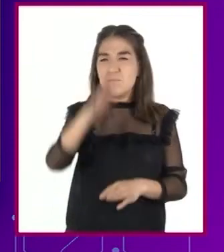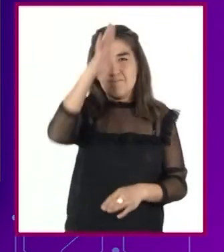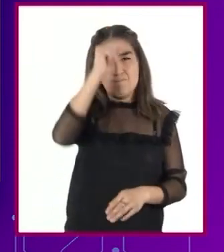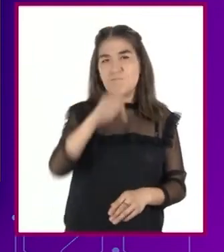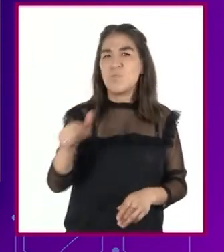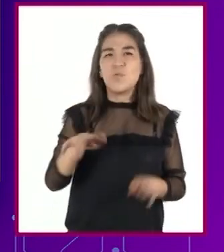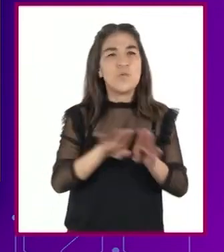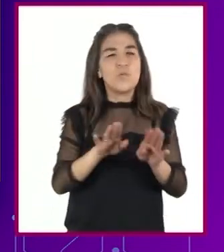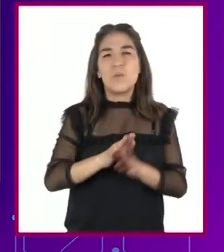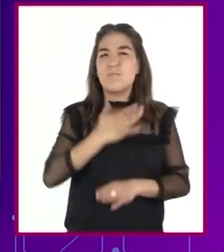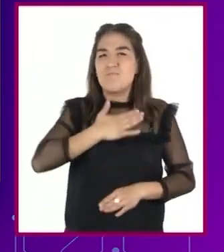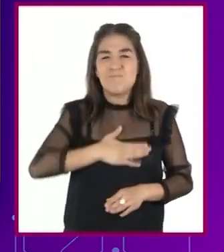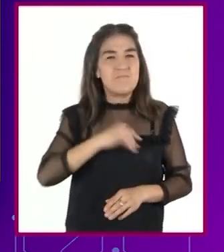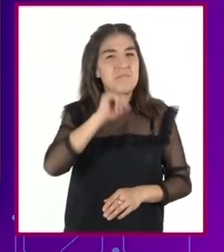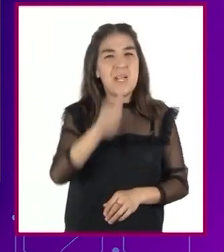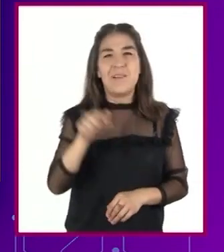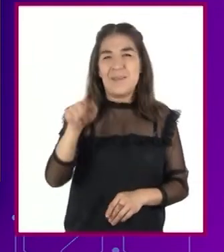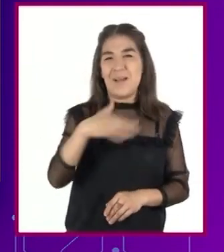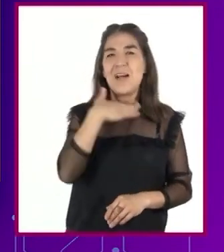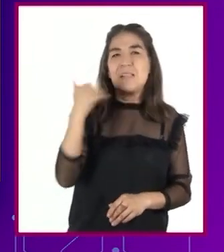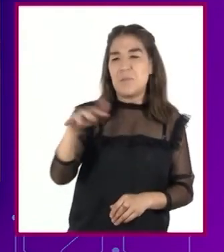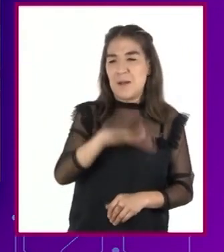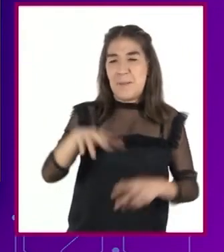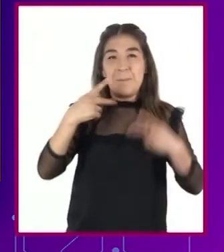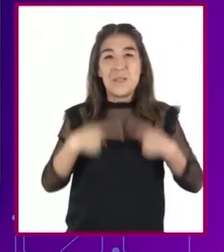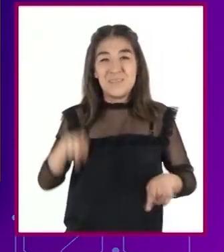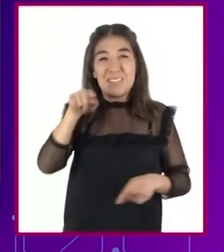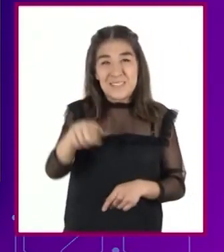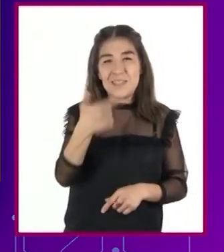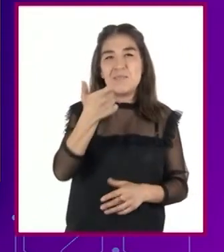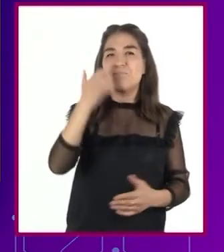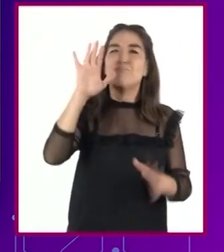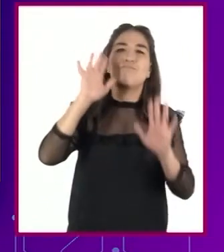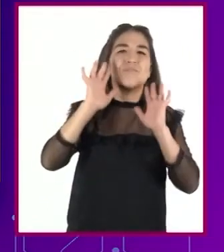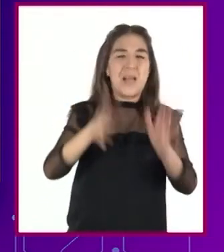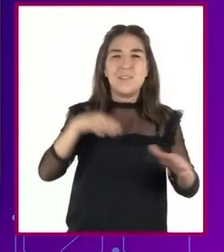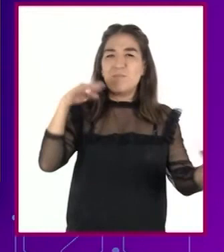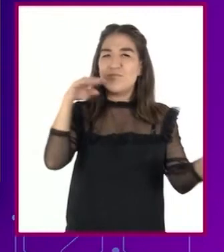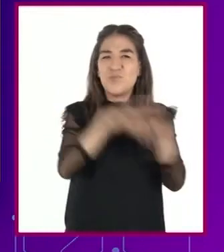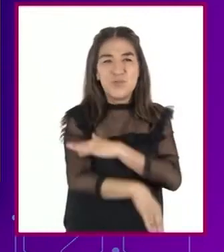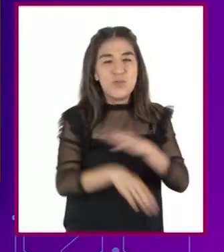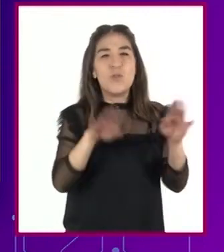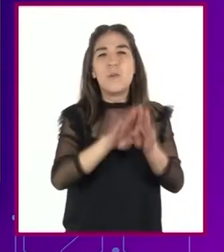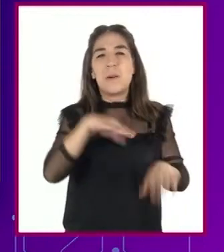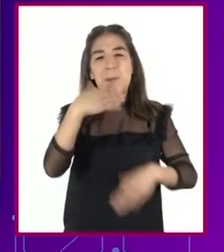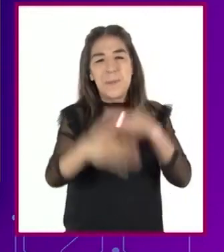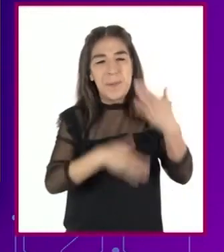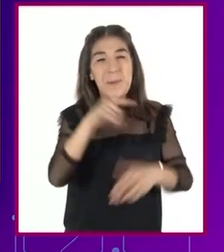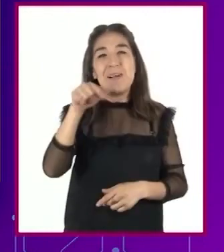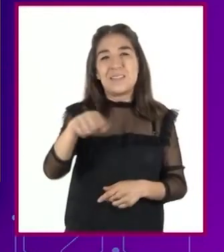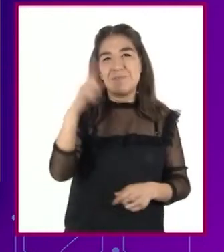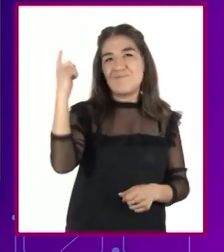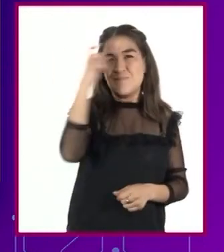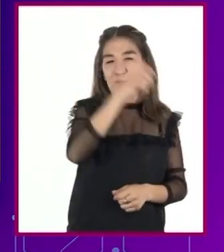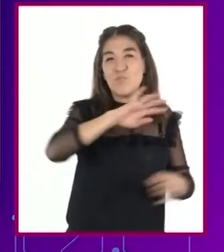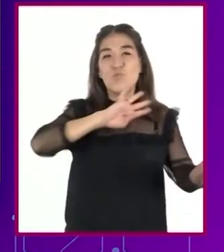los alemanes. Su economía se vino abajo y la situación empeoró tras la crisis mundial